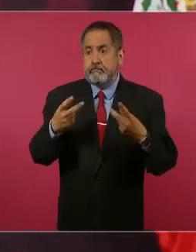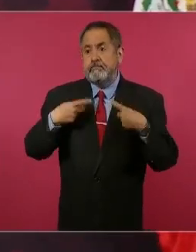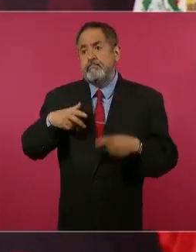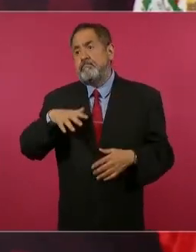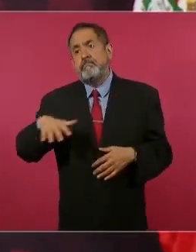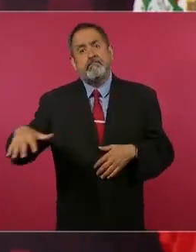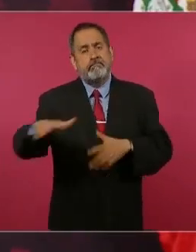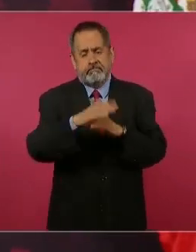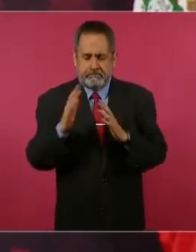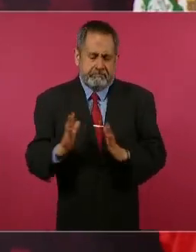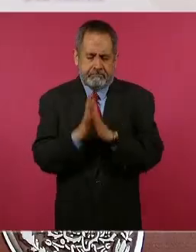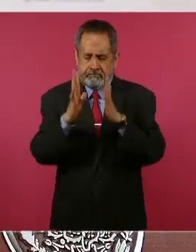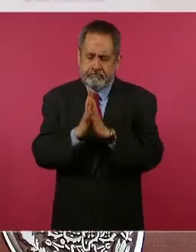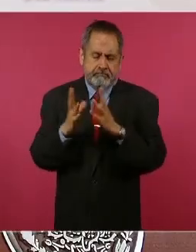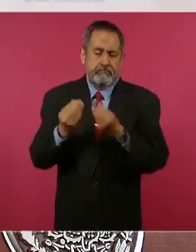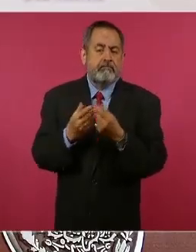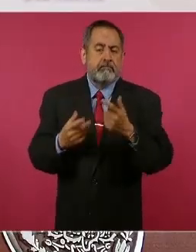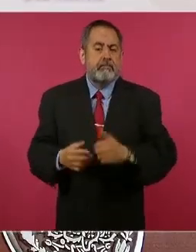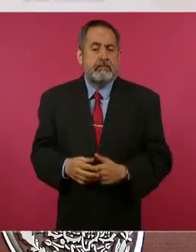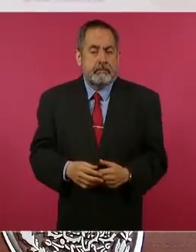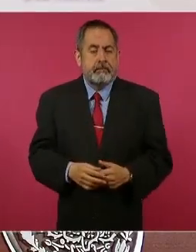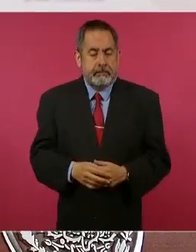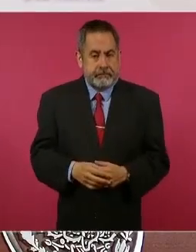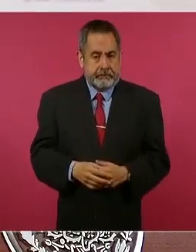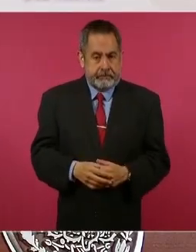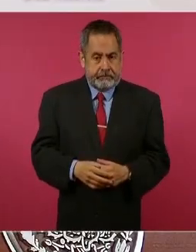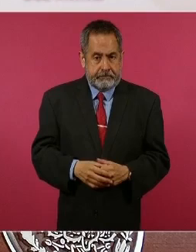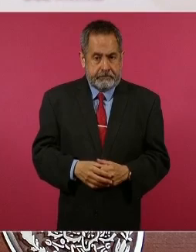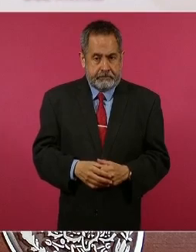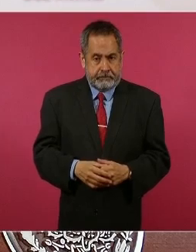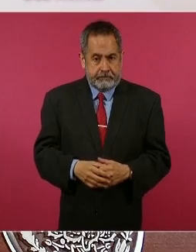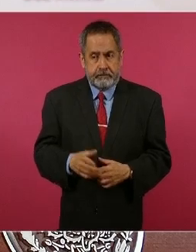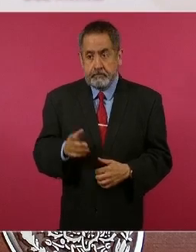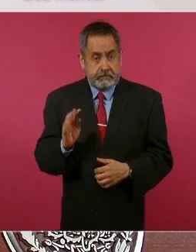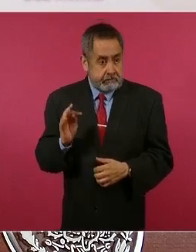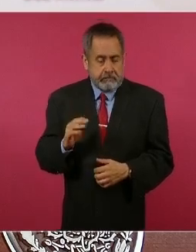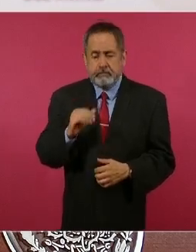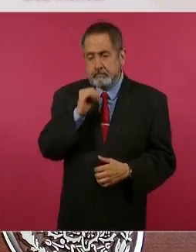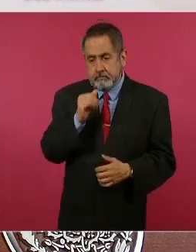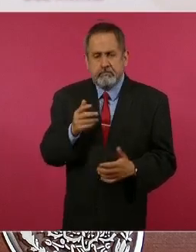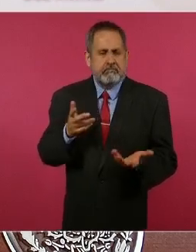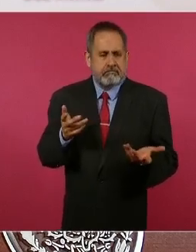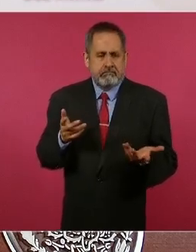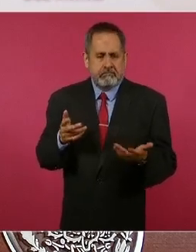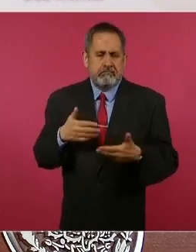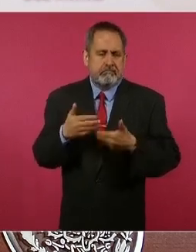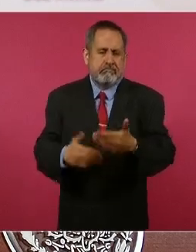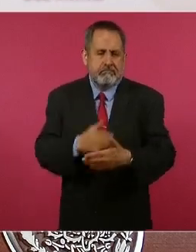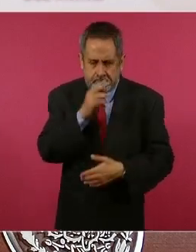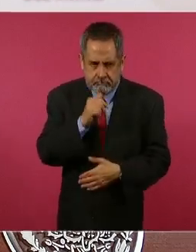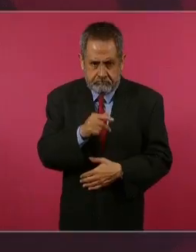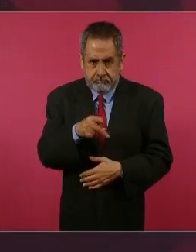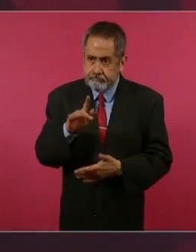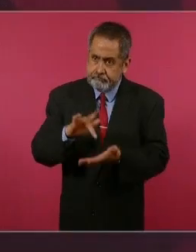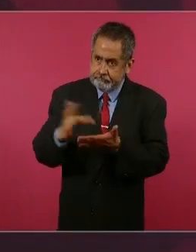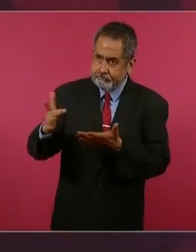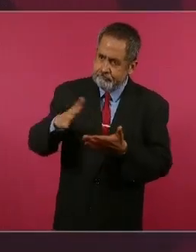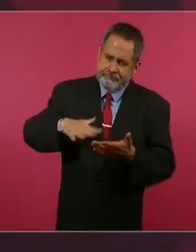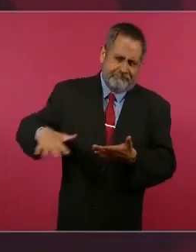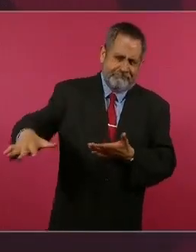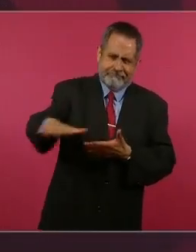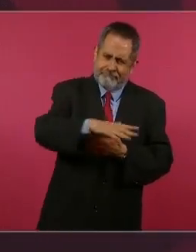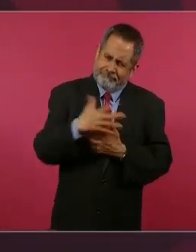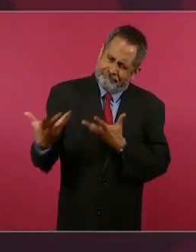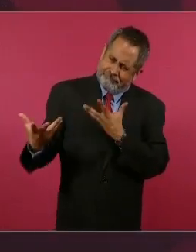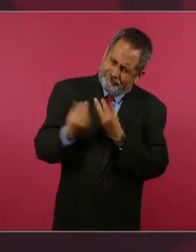ciudadanos, si no, no hubiésemos avanzado. Entonces,